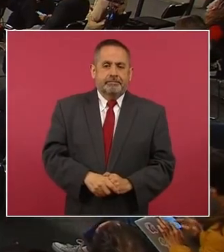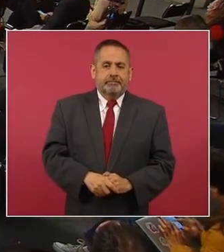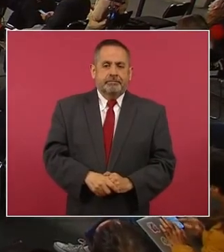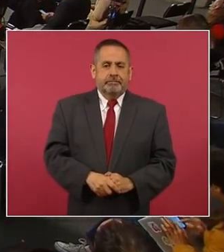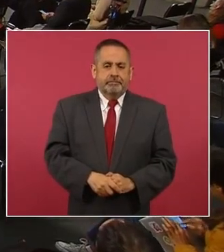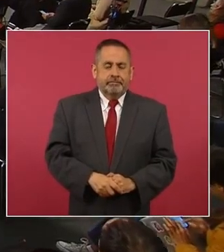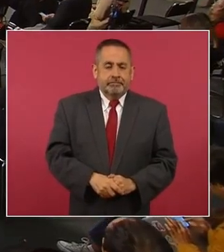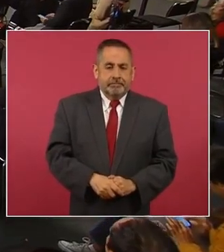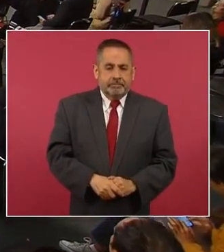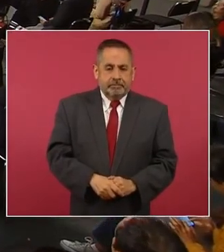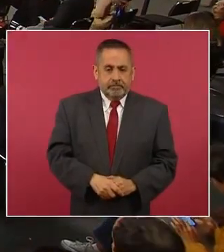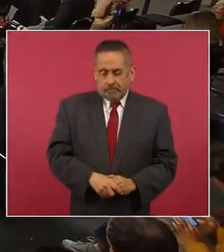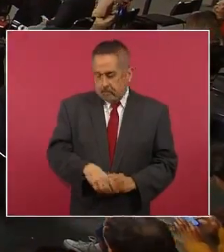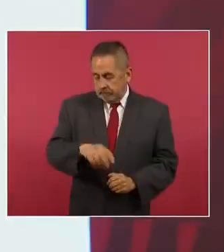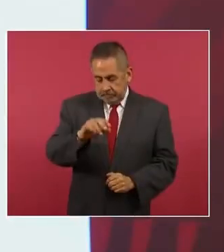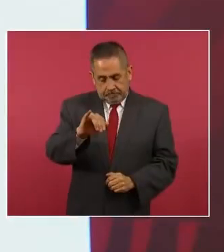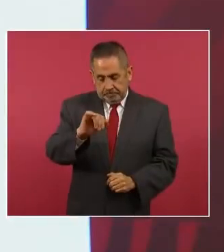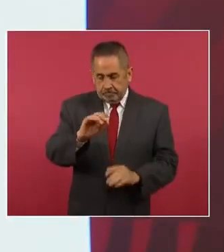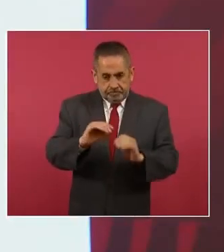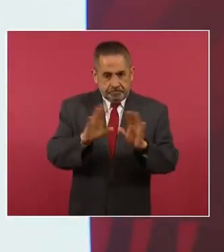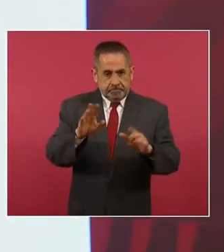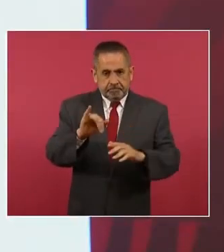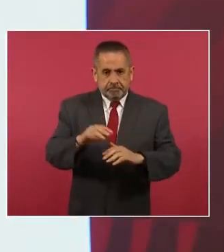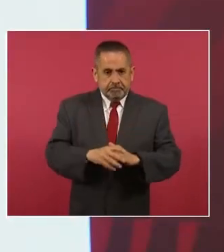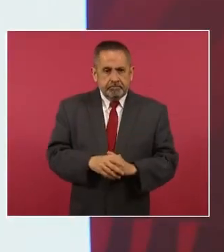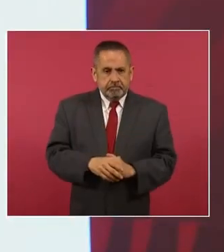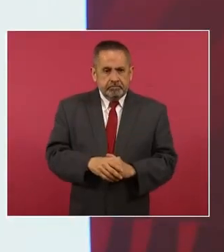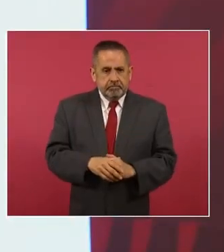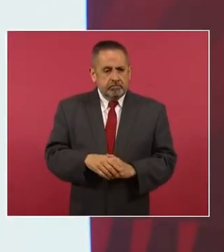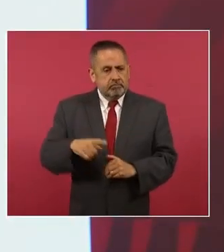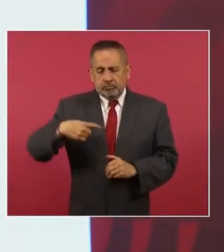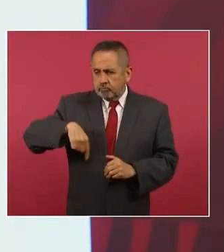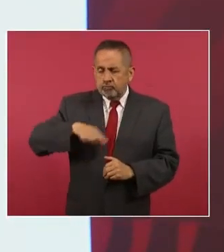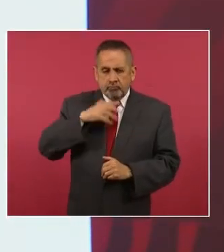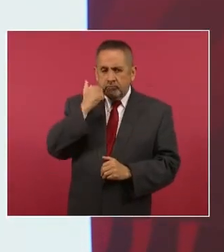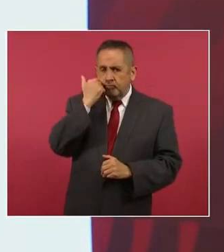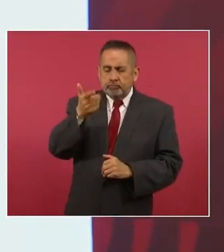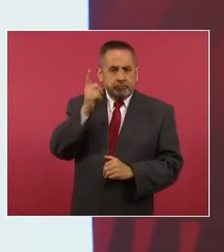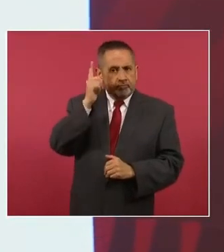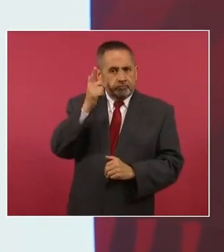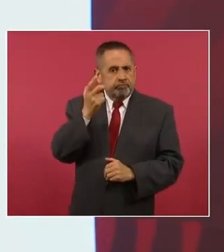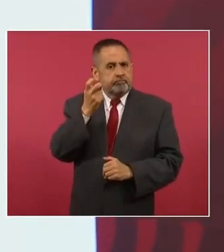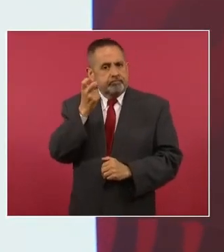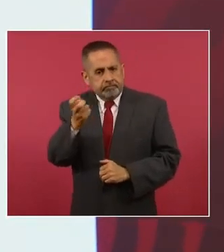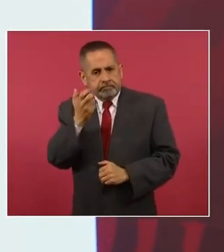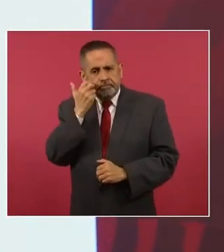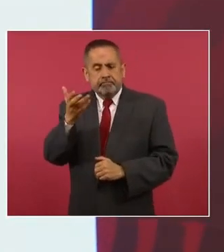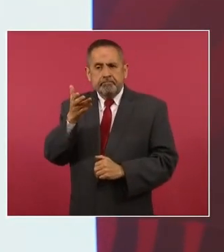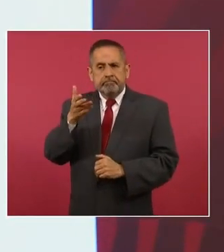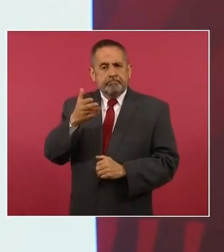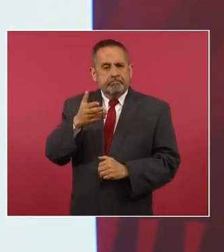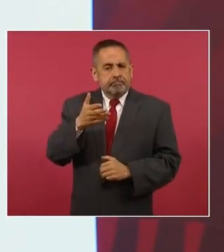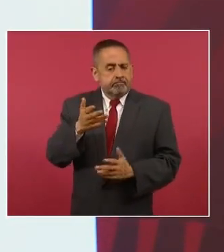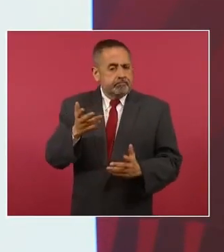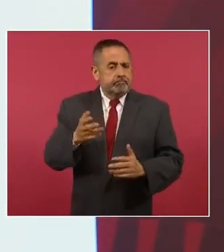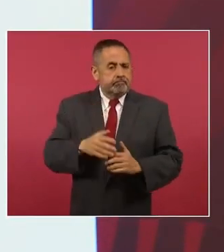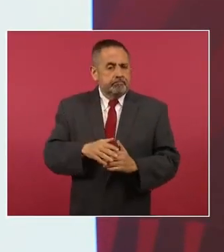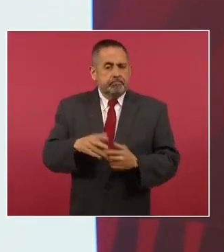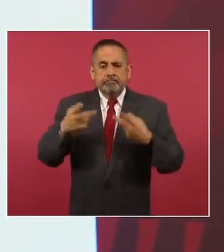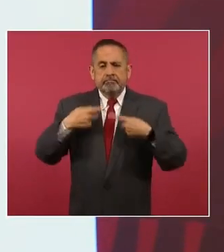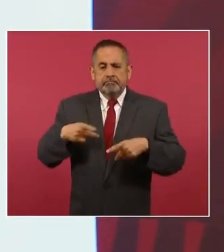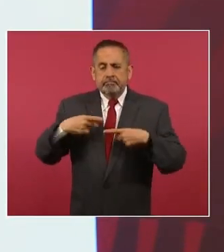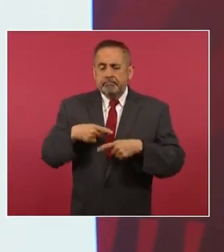Ah, sí, sí, sí, sí, claro, porque eso es lo que buscamos y deseamos eso, que sea